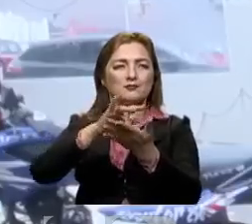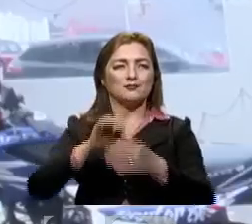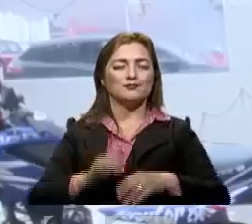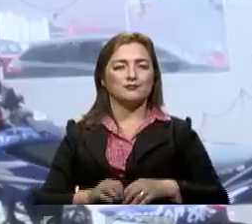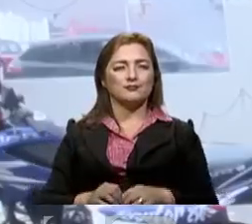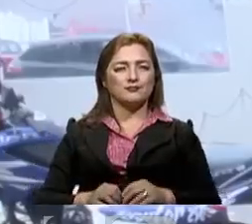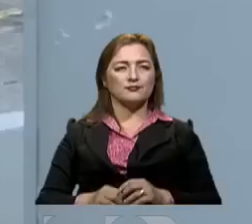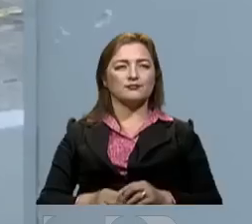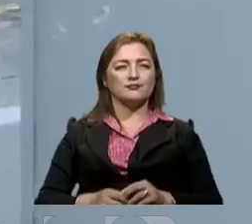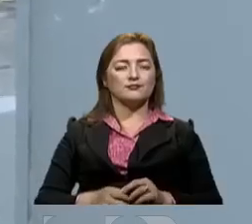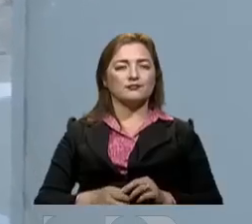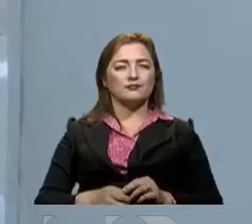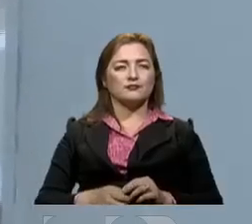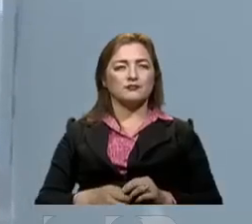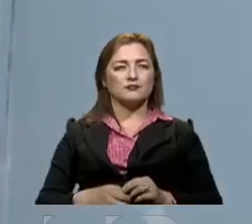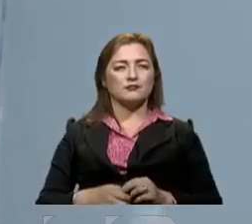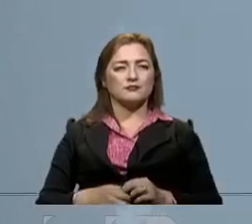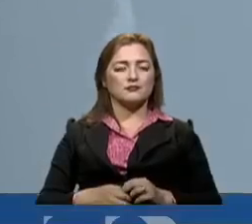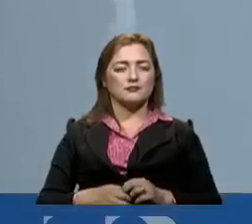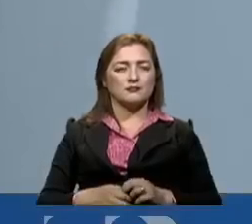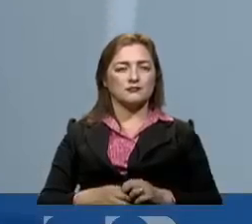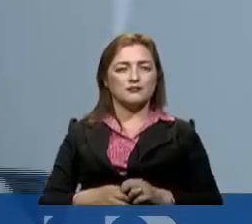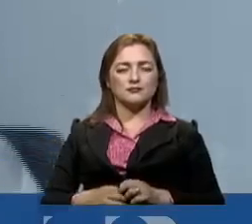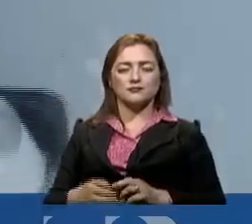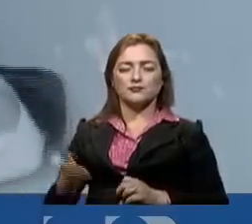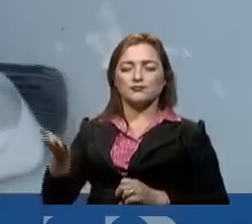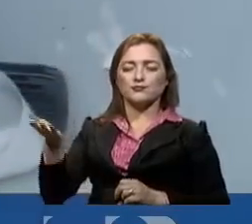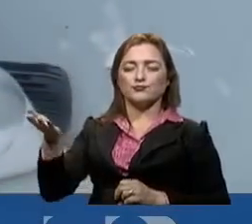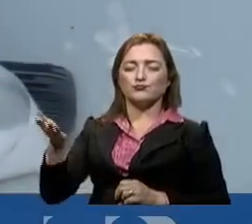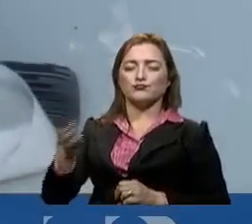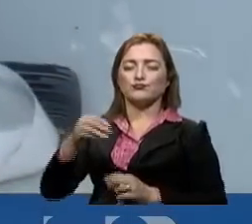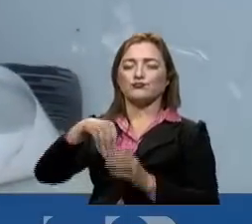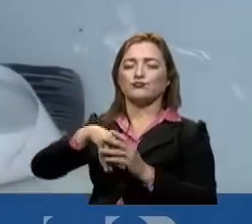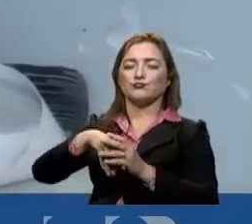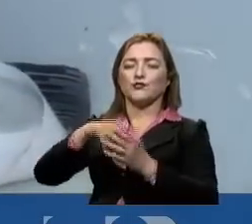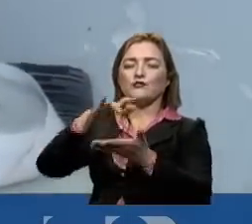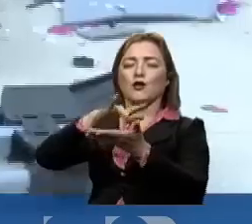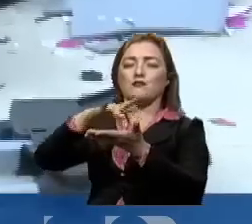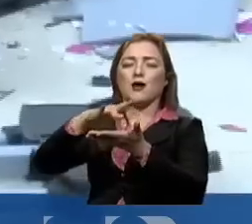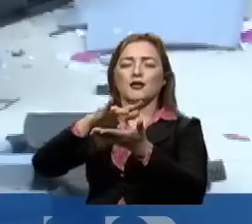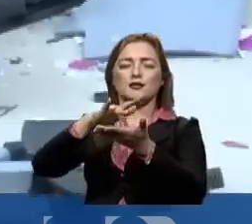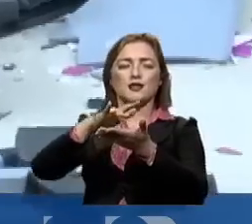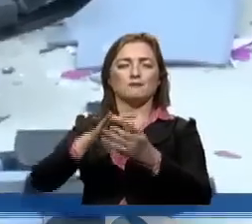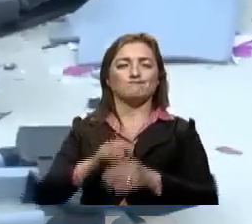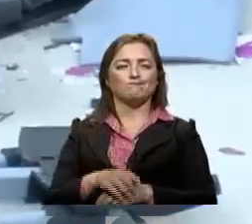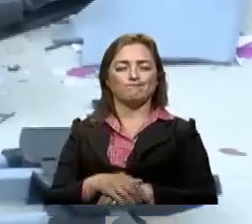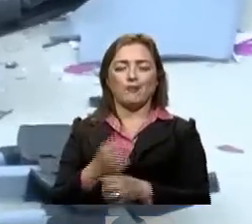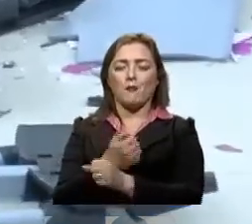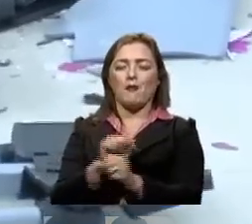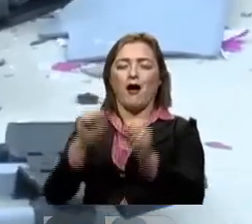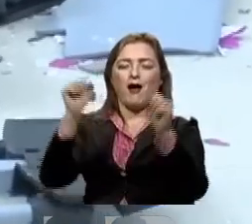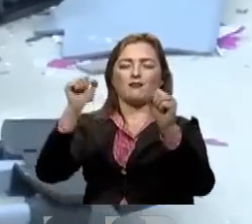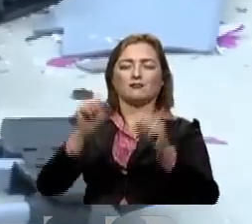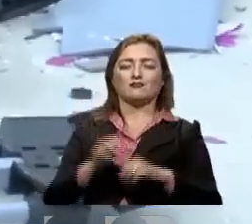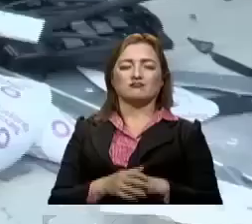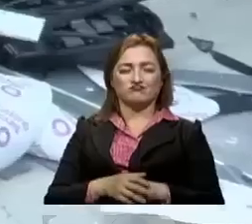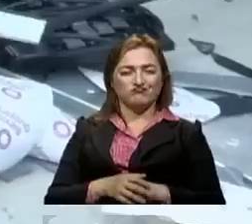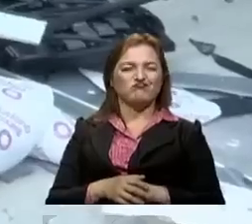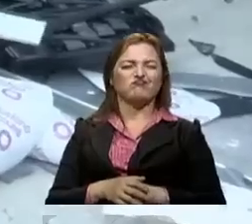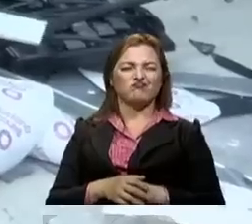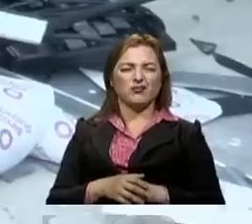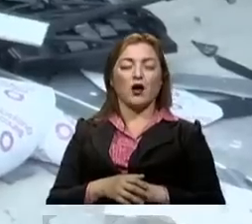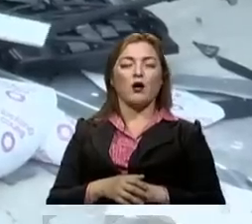A escombros se redujo un cajero automático que estaba ubicado dentro de una farmacia. Delincuentes forzaron las puertas